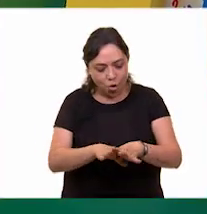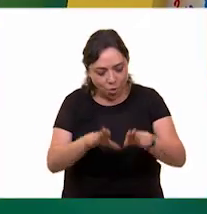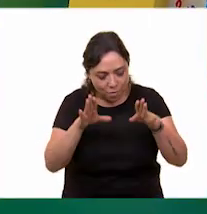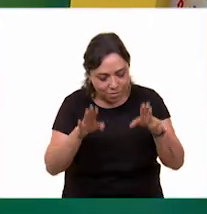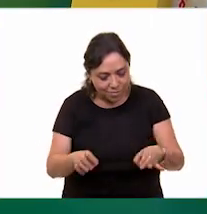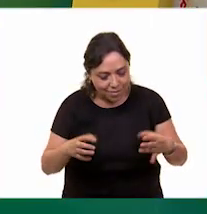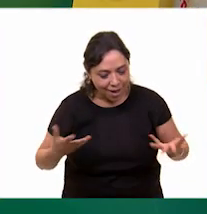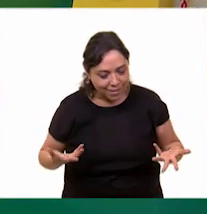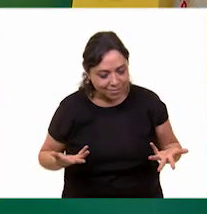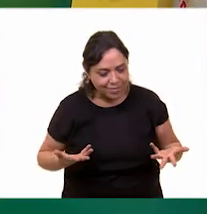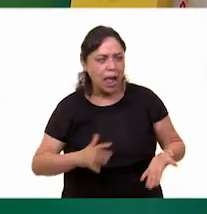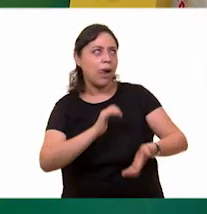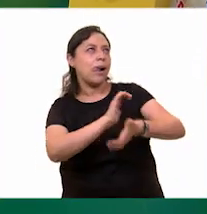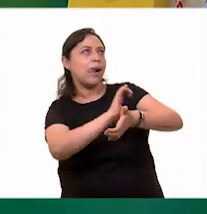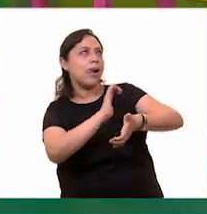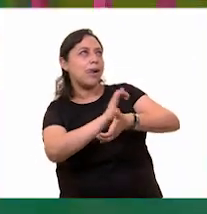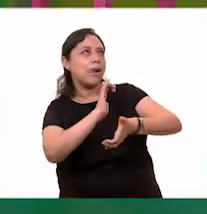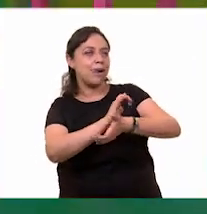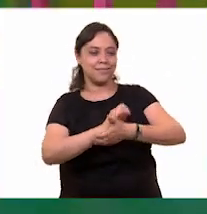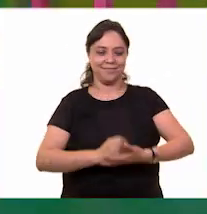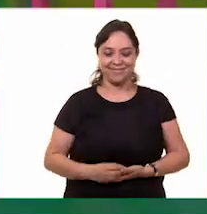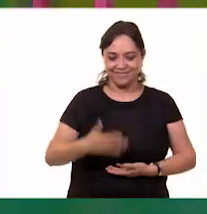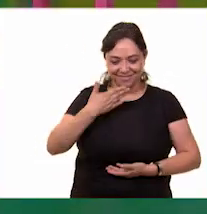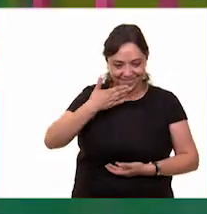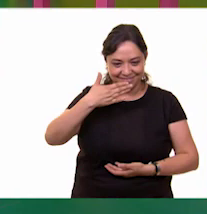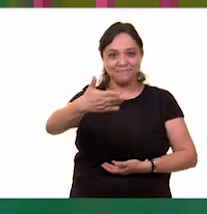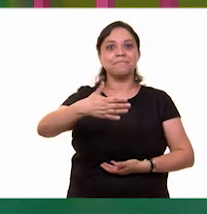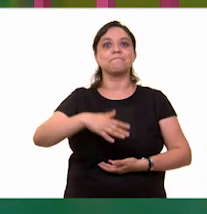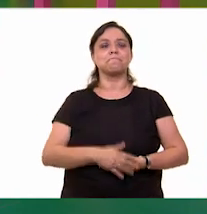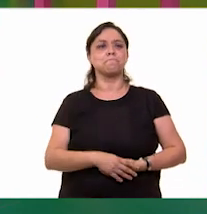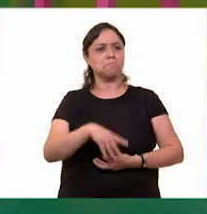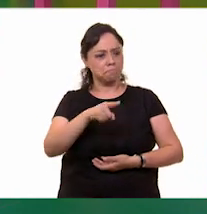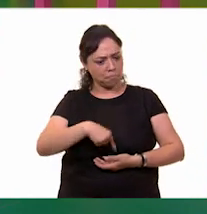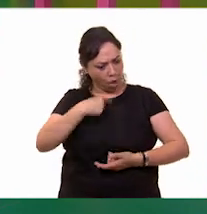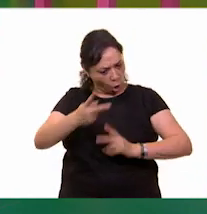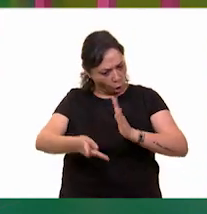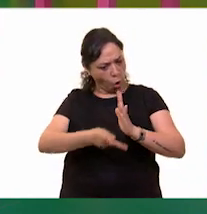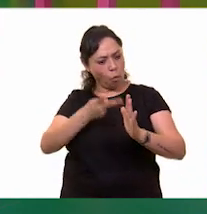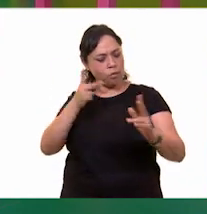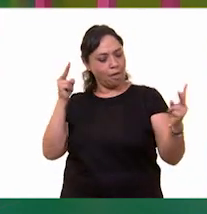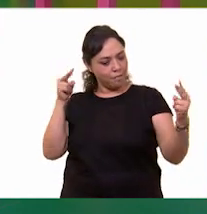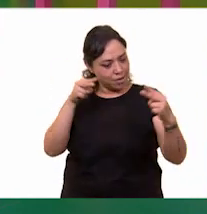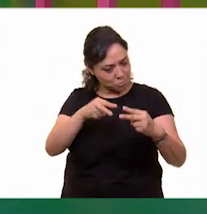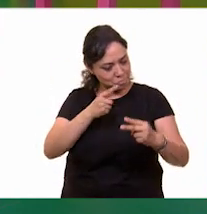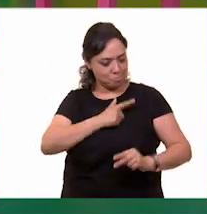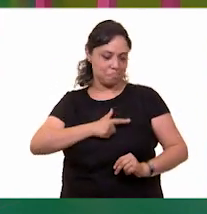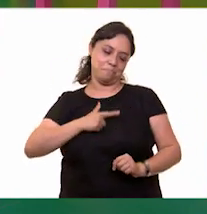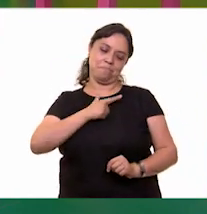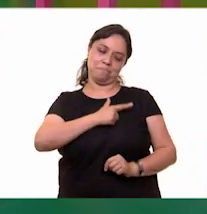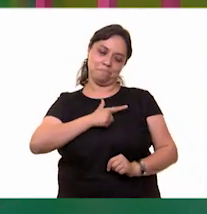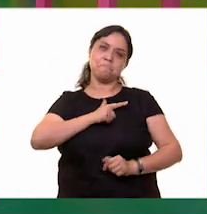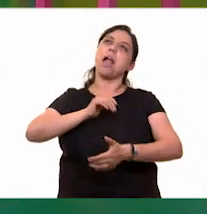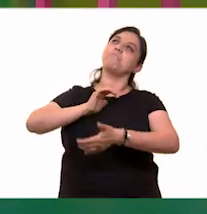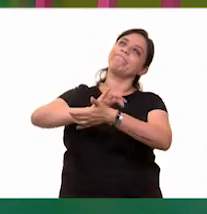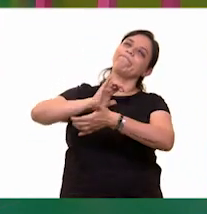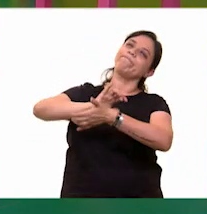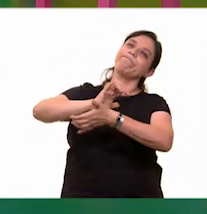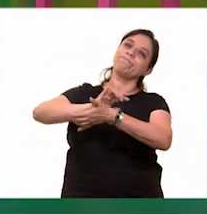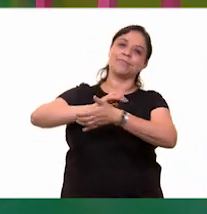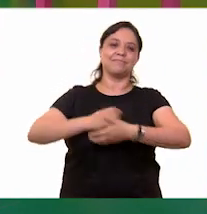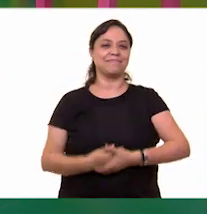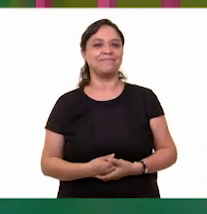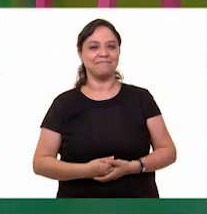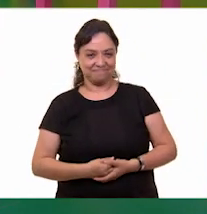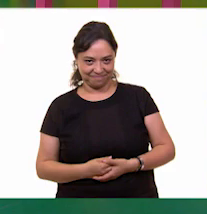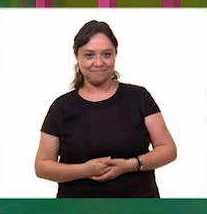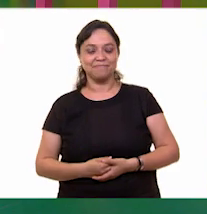estás? Qué bueno. Oye, no pasó mucho tiempo en volvernos a ver y eso me da mucho gusto. Aquí tienes otro